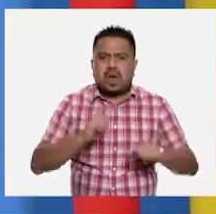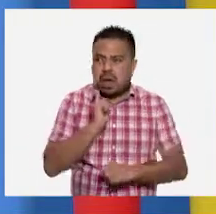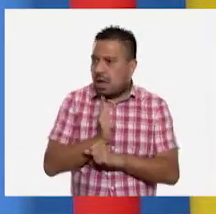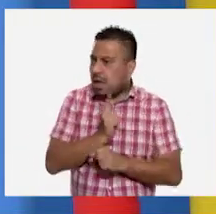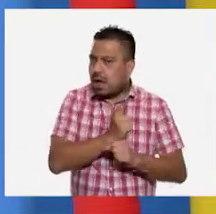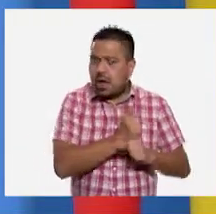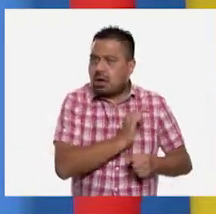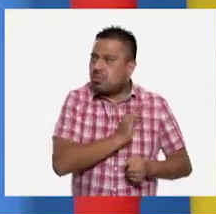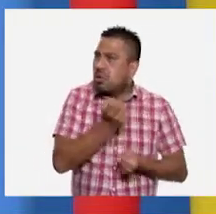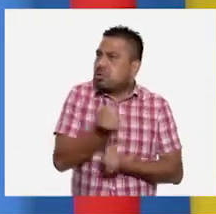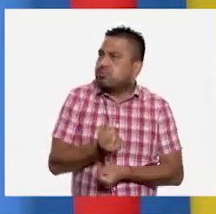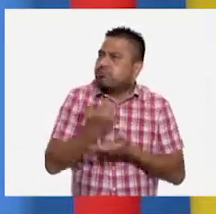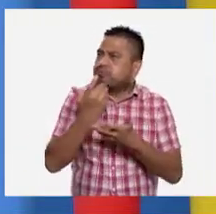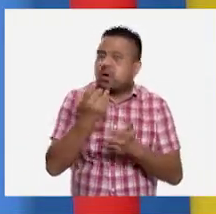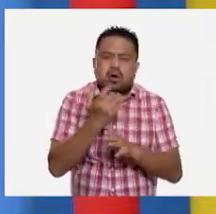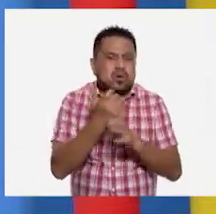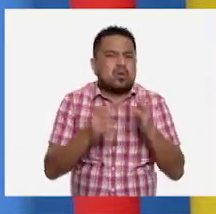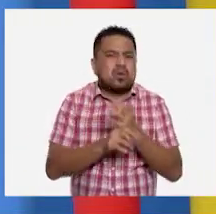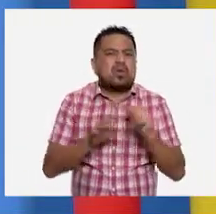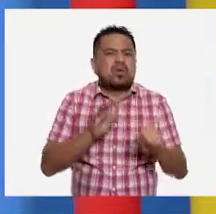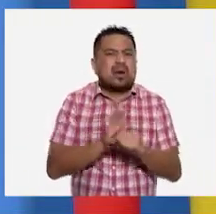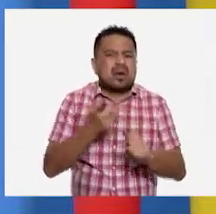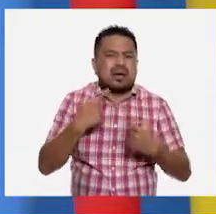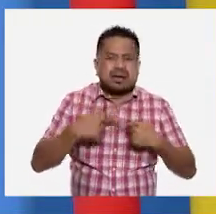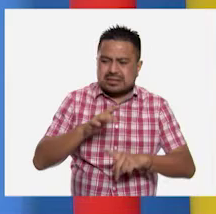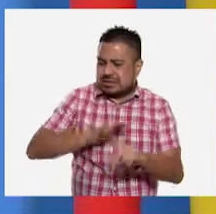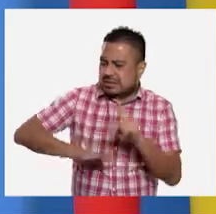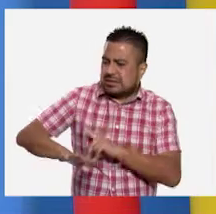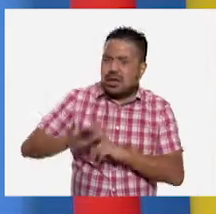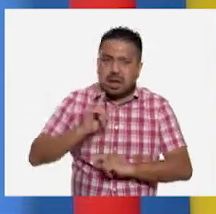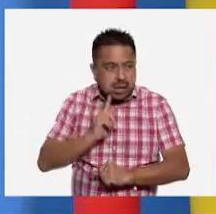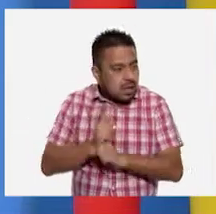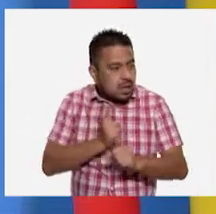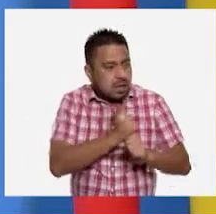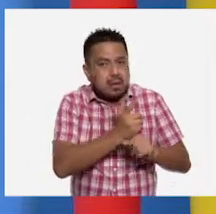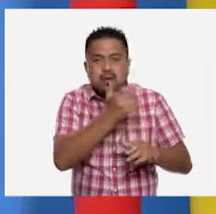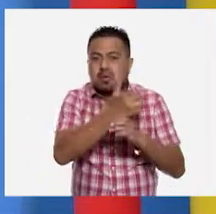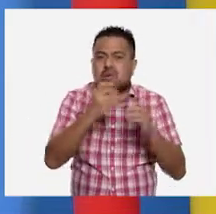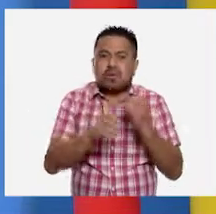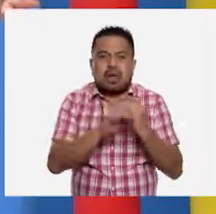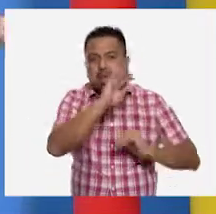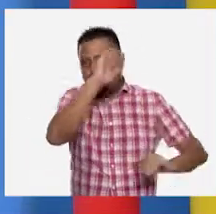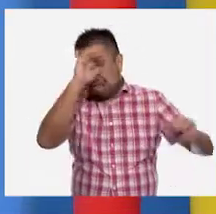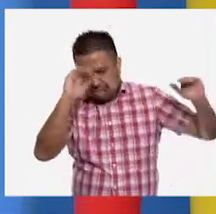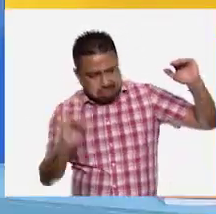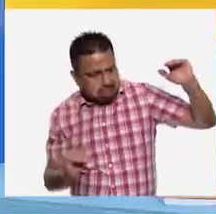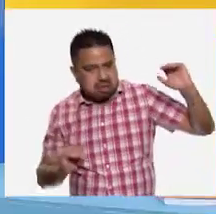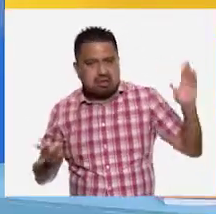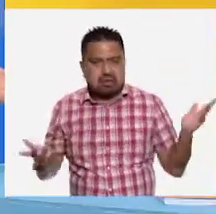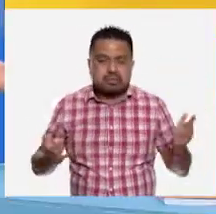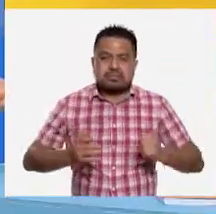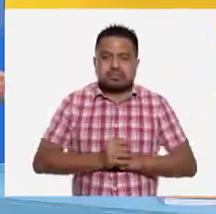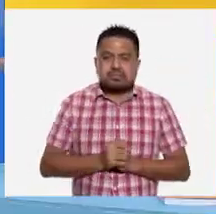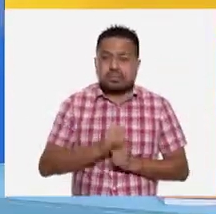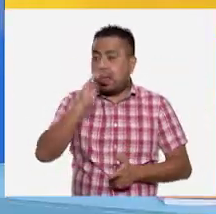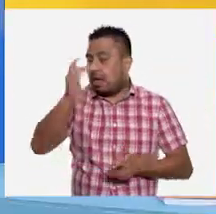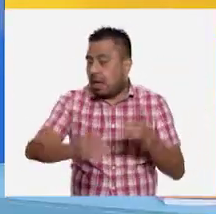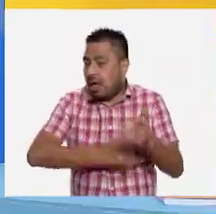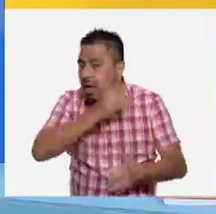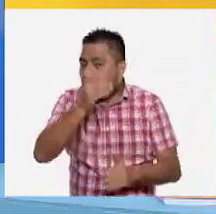espacio para manifestar las condiciones de la población y hacer visible las condiciones de desigualdad social.